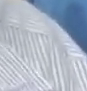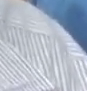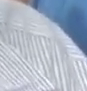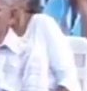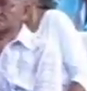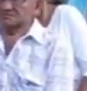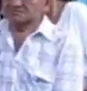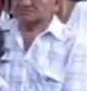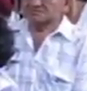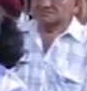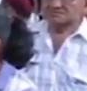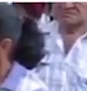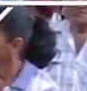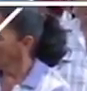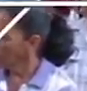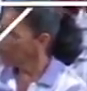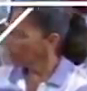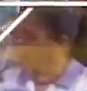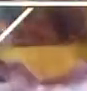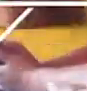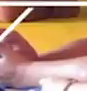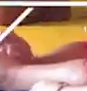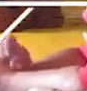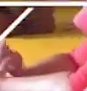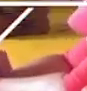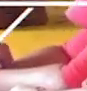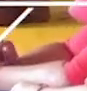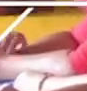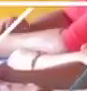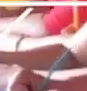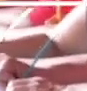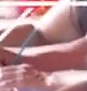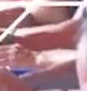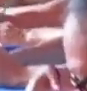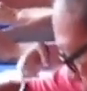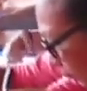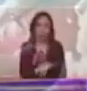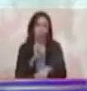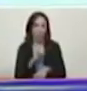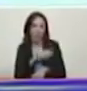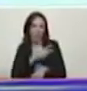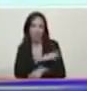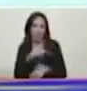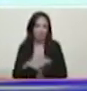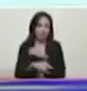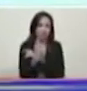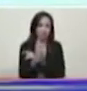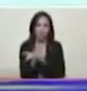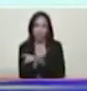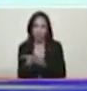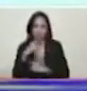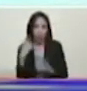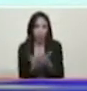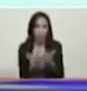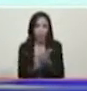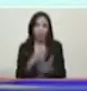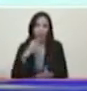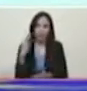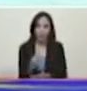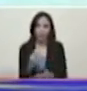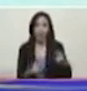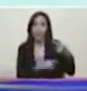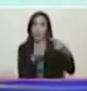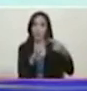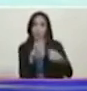y participar en la construcción de proyectos de servicios urbanísticos. Somos gobierno de verdad, verdad. Primero porque